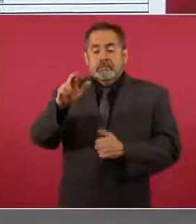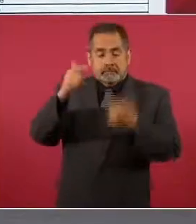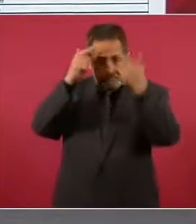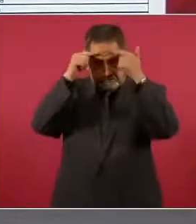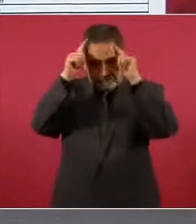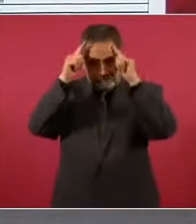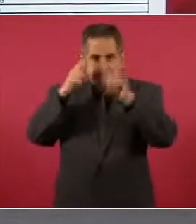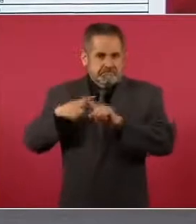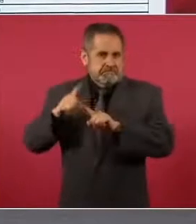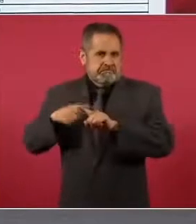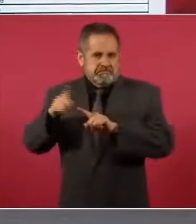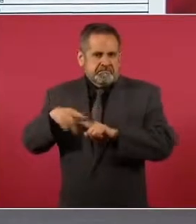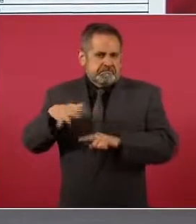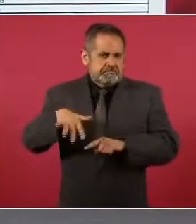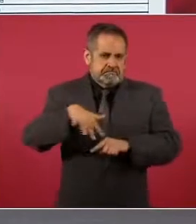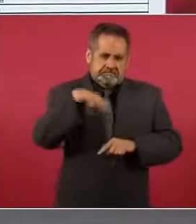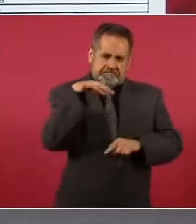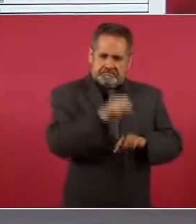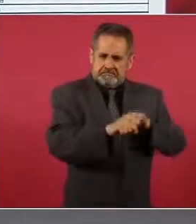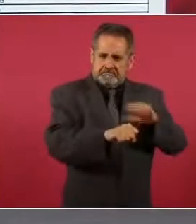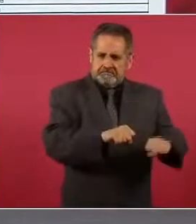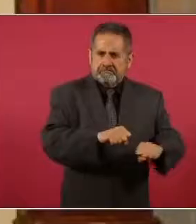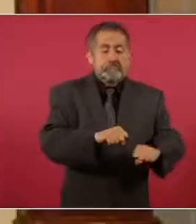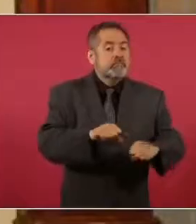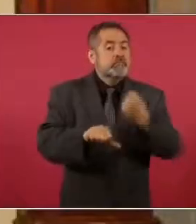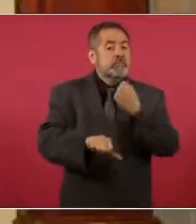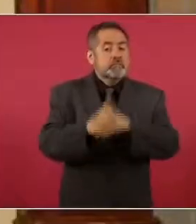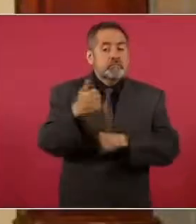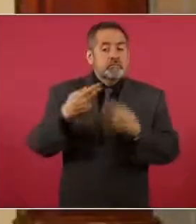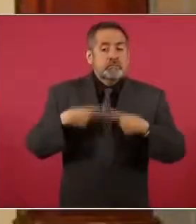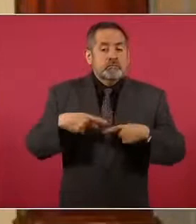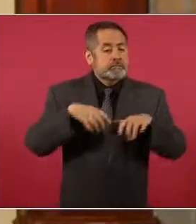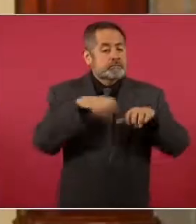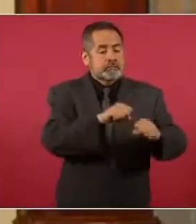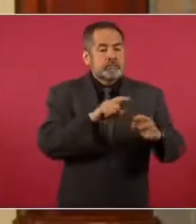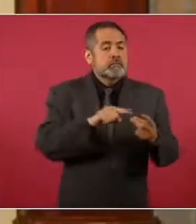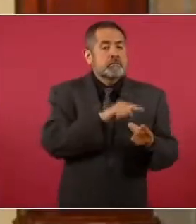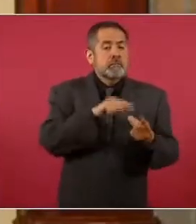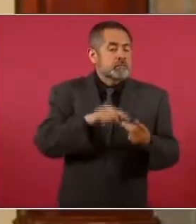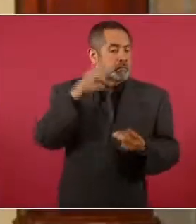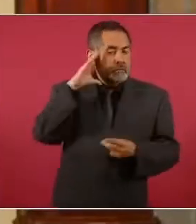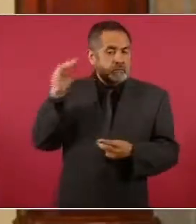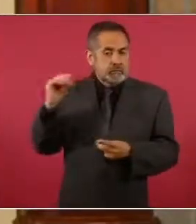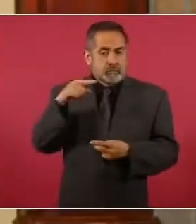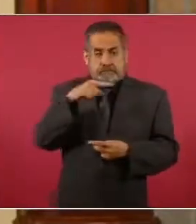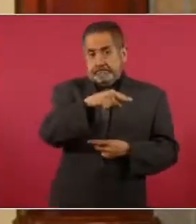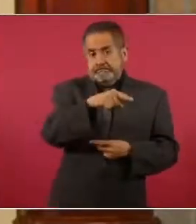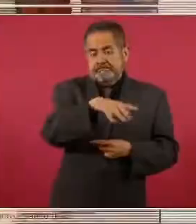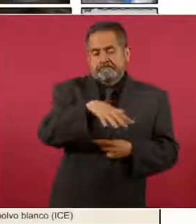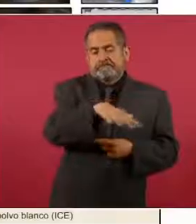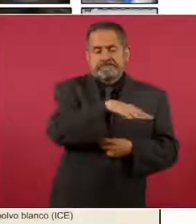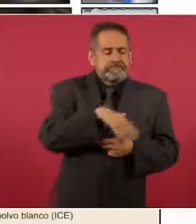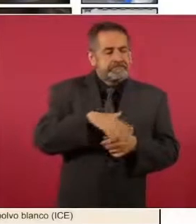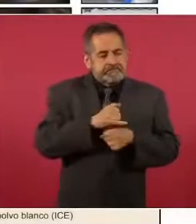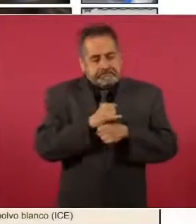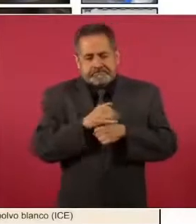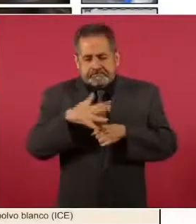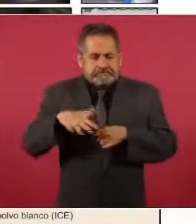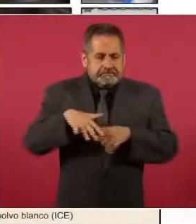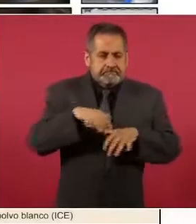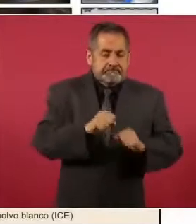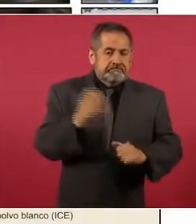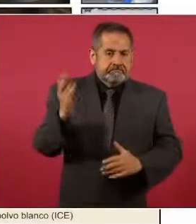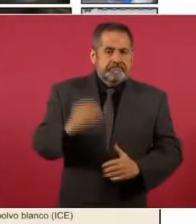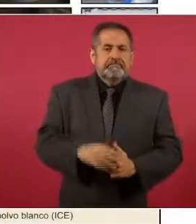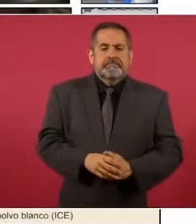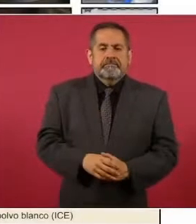diferentes acciones, fueron detenidas 11 personas en Colima, tras un operativo de búsqueda de